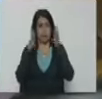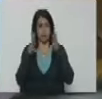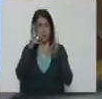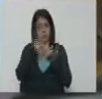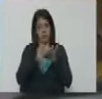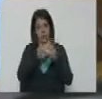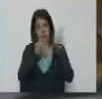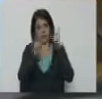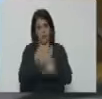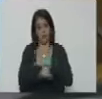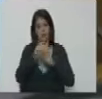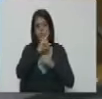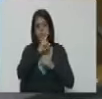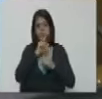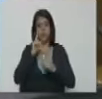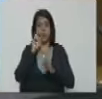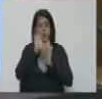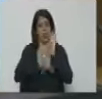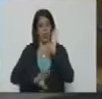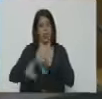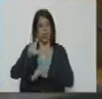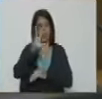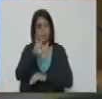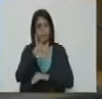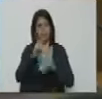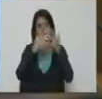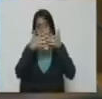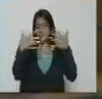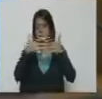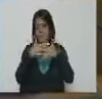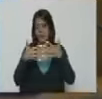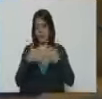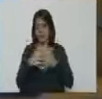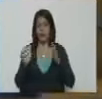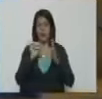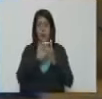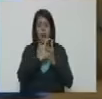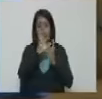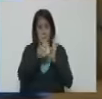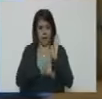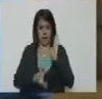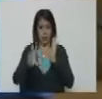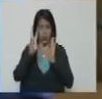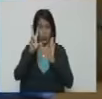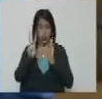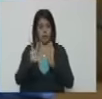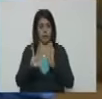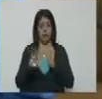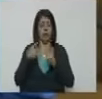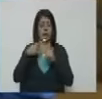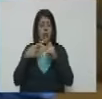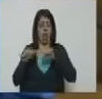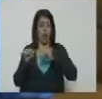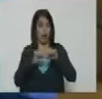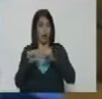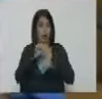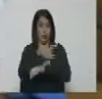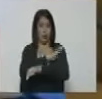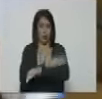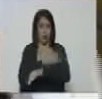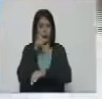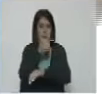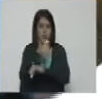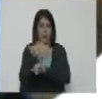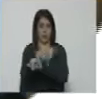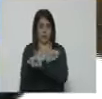con modificación la denominación del capítulo 3, el cual queda redactado en los siguientes términos. Capítulo 3. Ámbitos de actuación del poder popular.